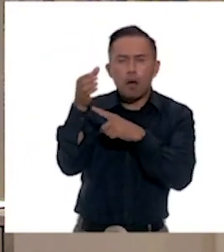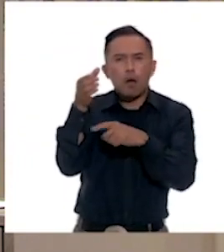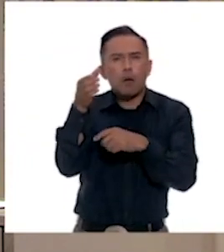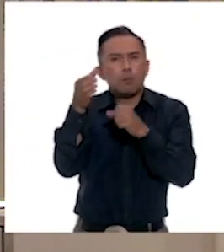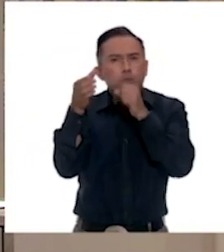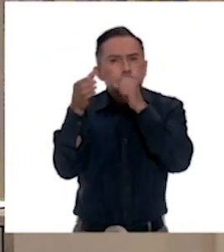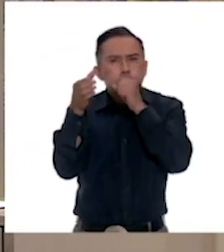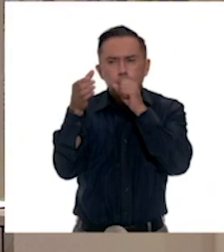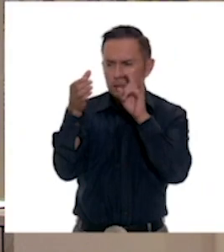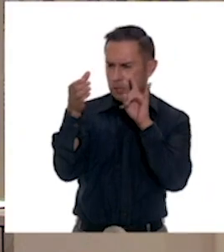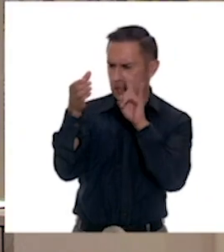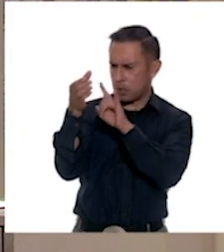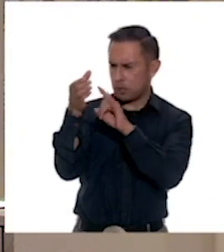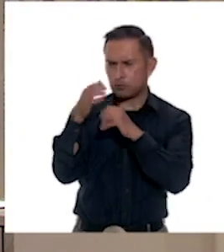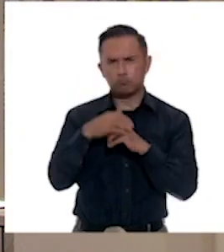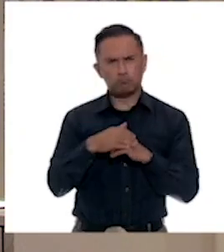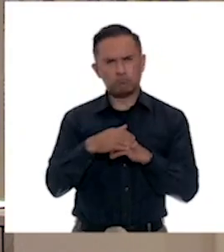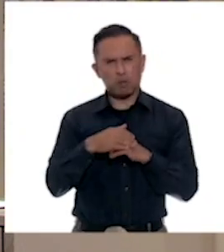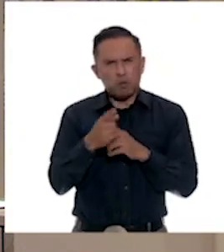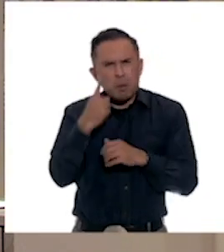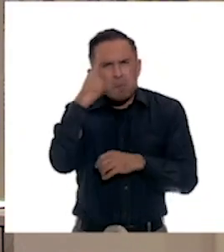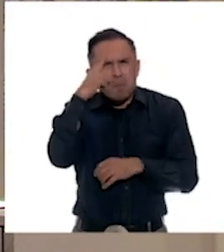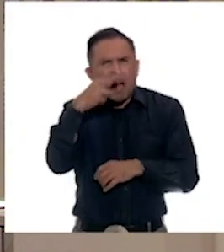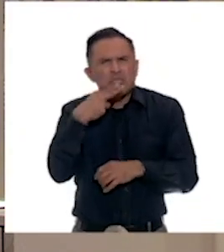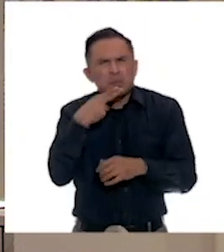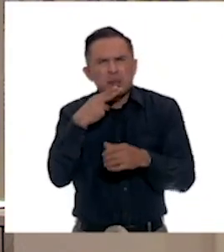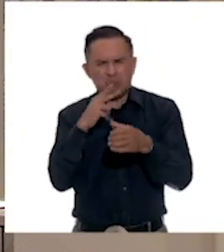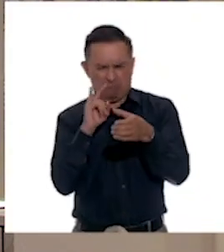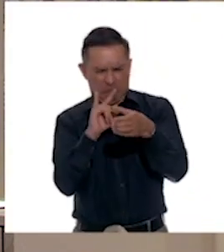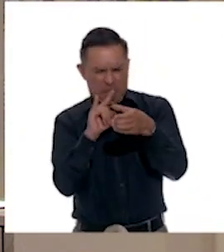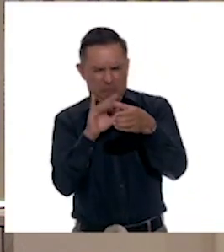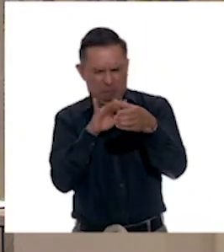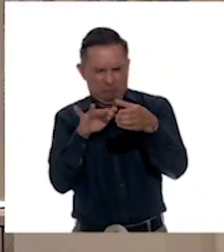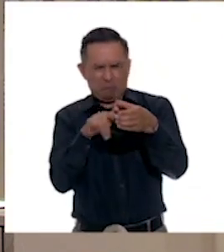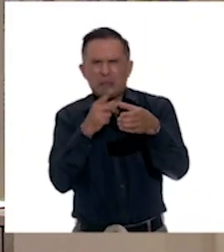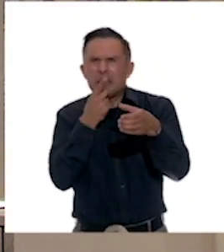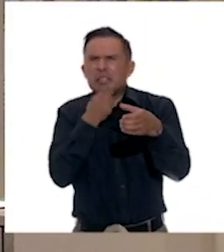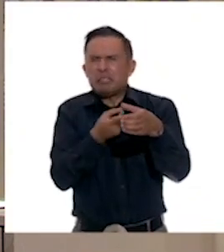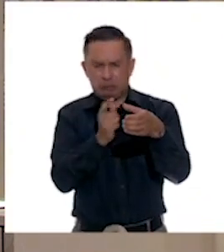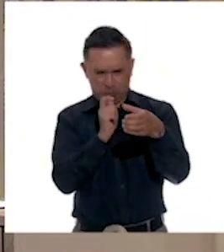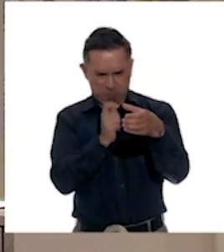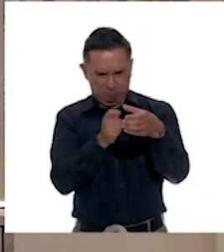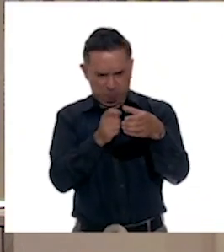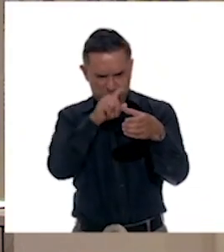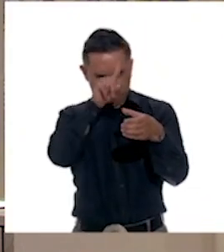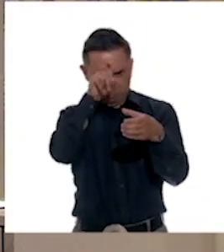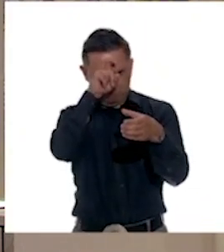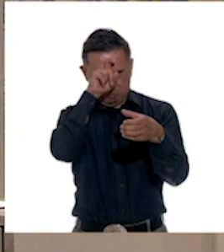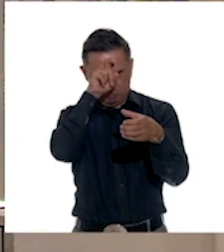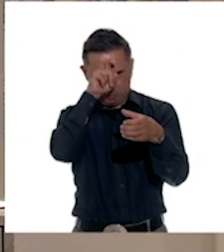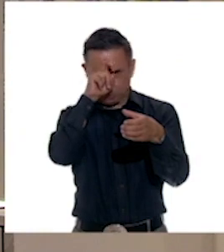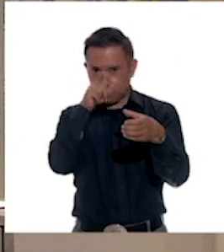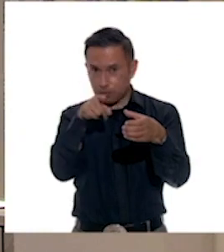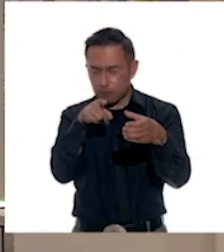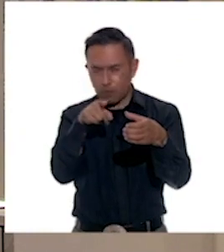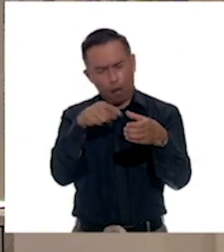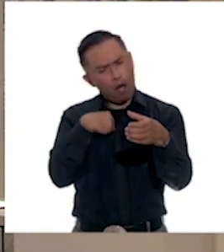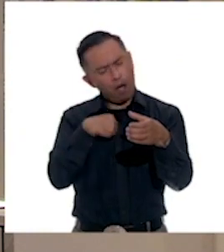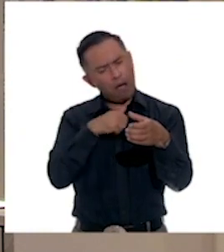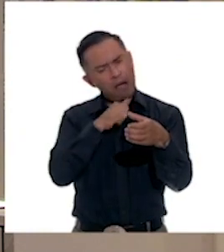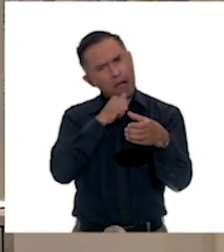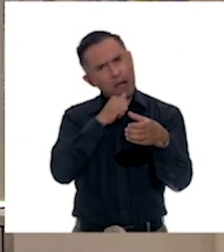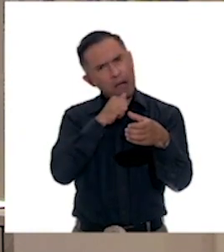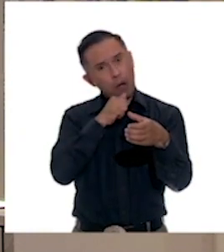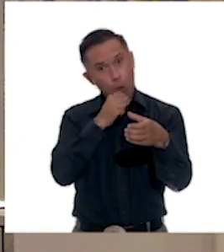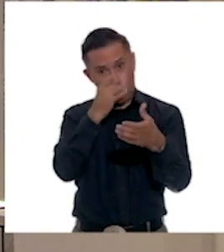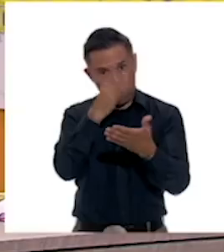veces no sabemos qué dice o para qué sirve? Te sorprenderá saber que no solo a ti te pasa, es más